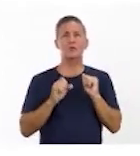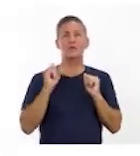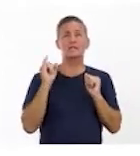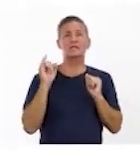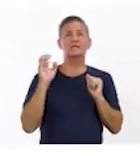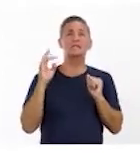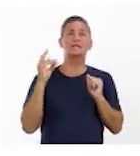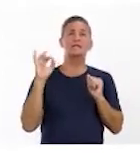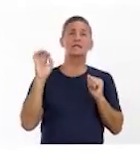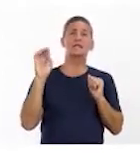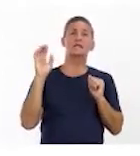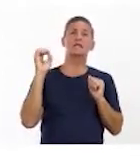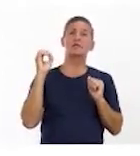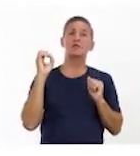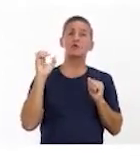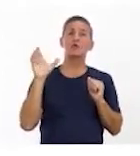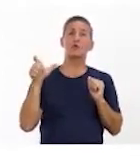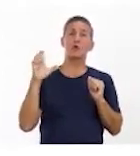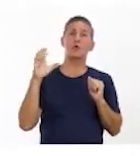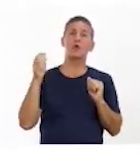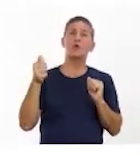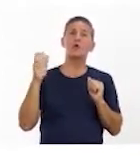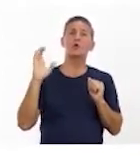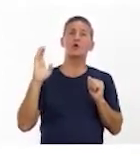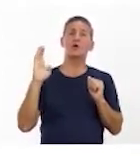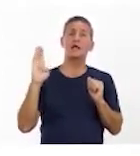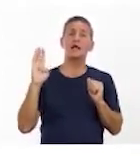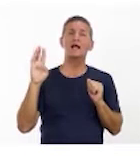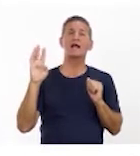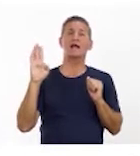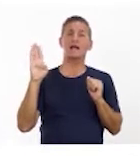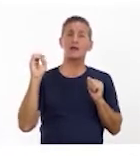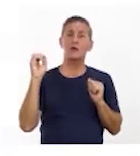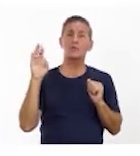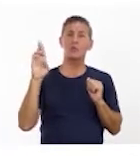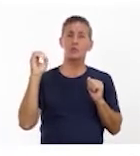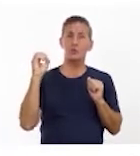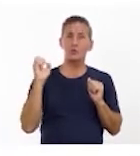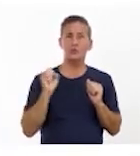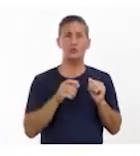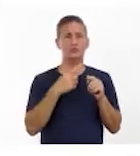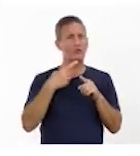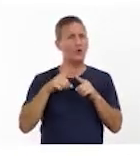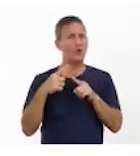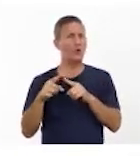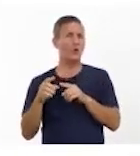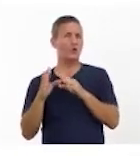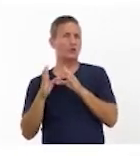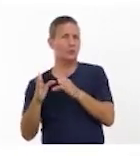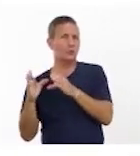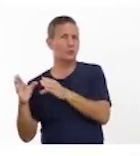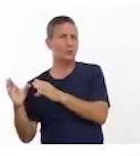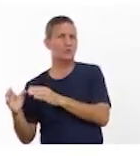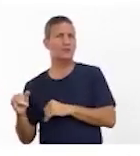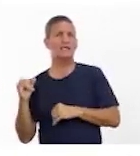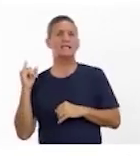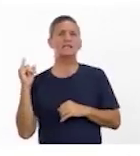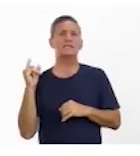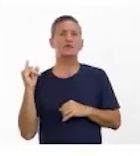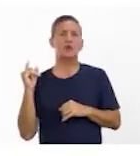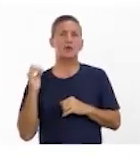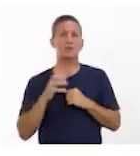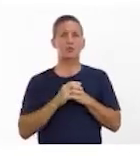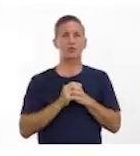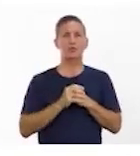en hidrocarburos, compuestos oxigenados de hidrocarburos y compuestos nitrogenados